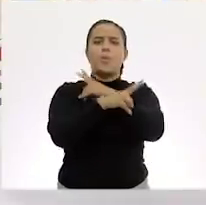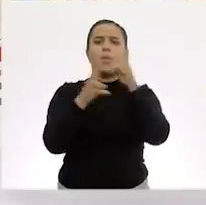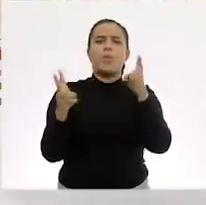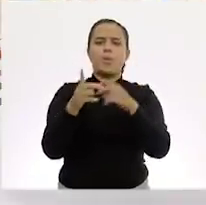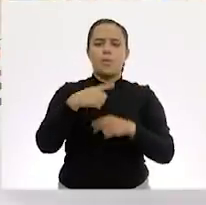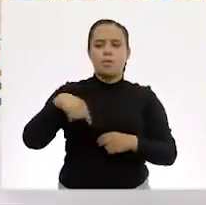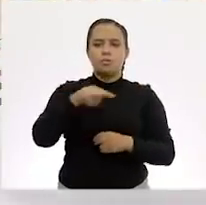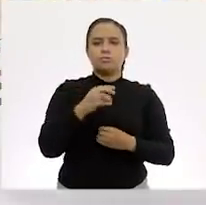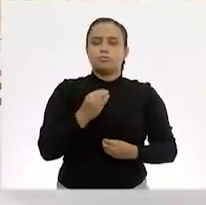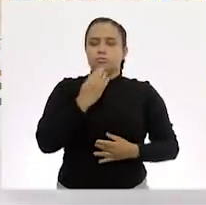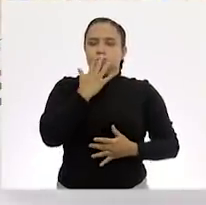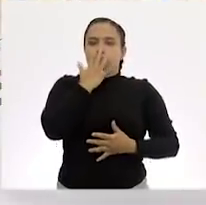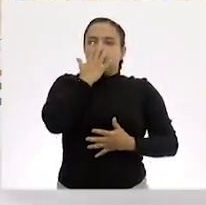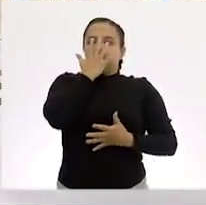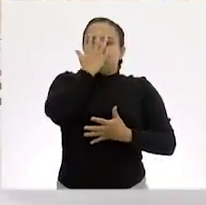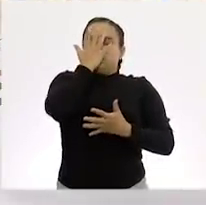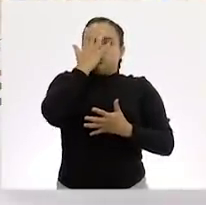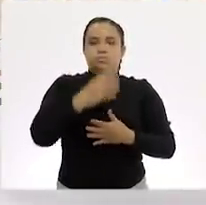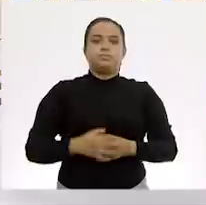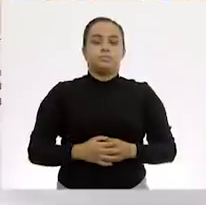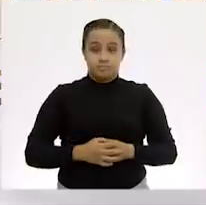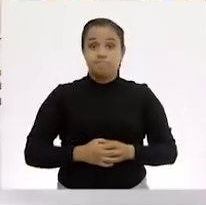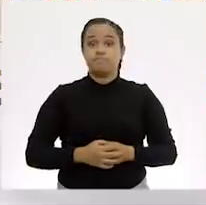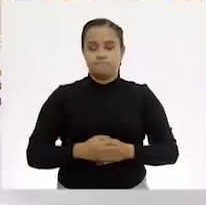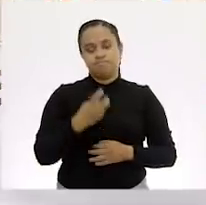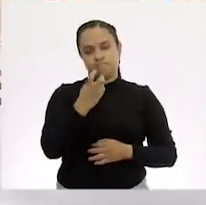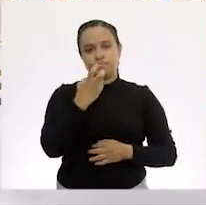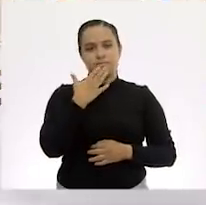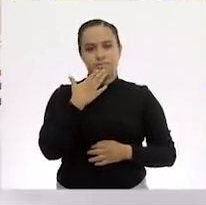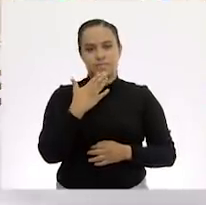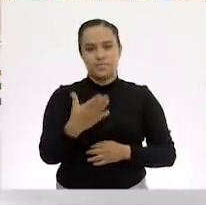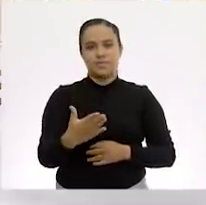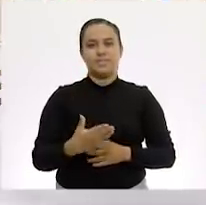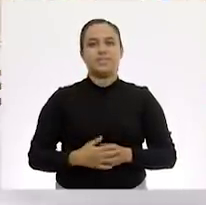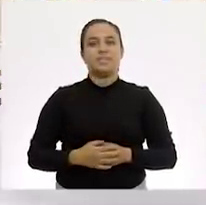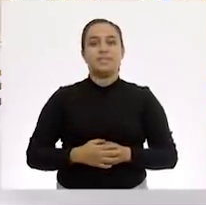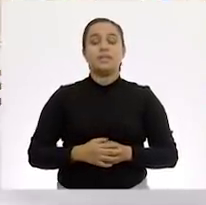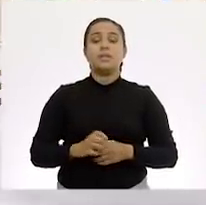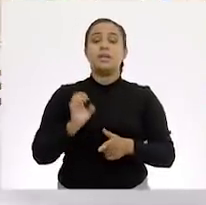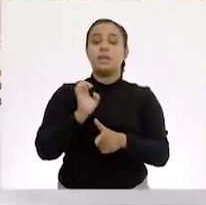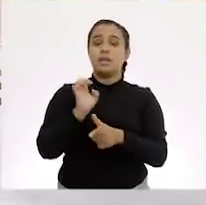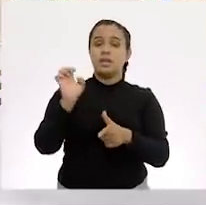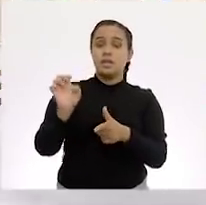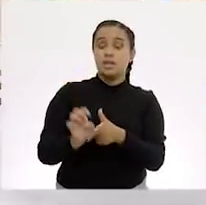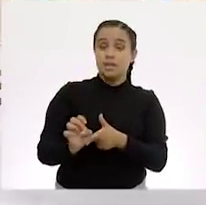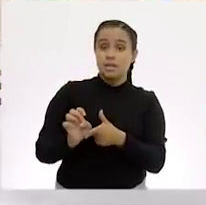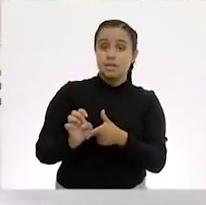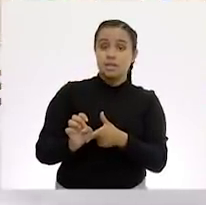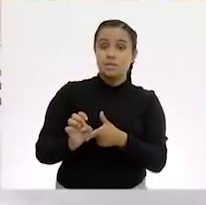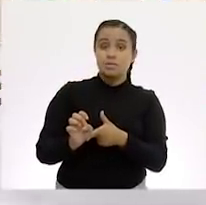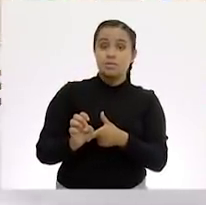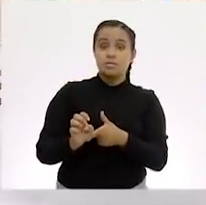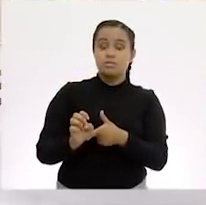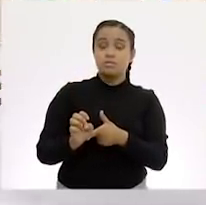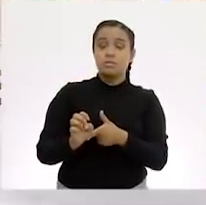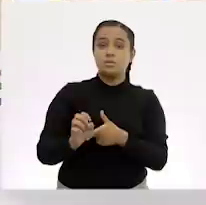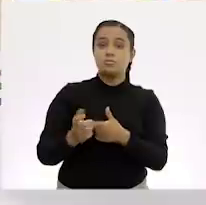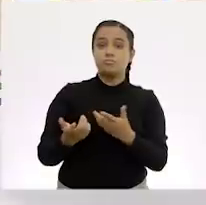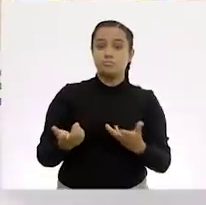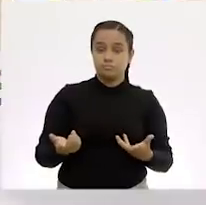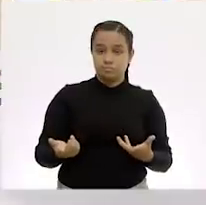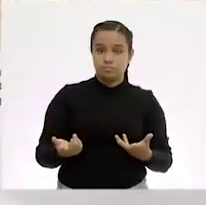nosotros exhalamos. Ujú, muy bien. Y entonces, ellas forman,